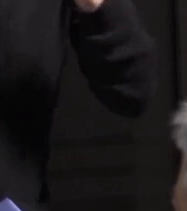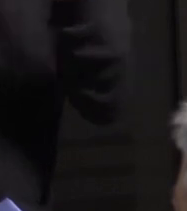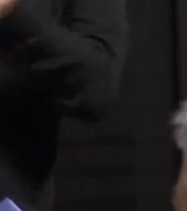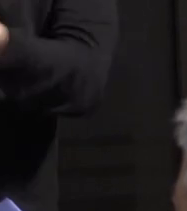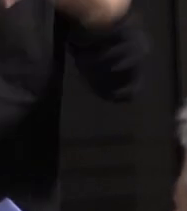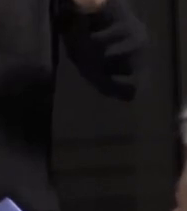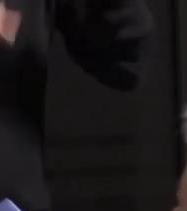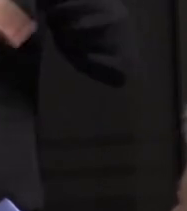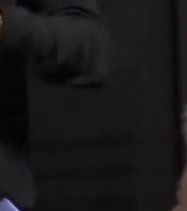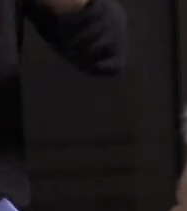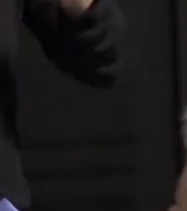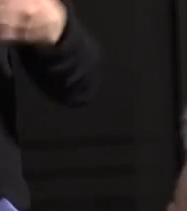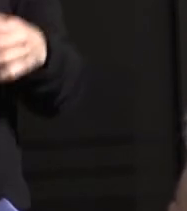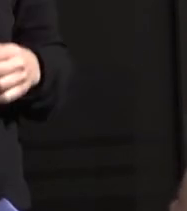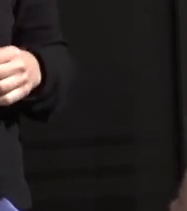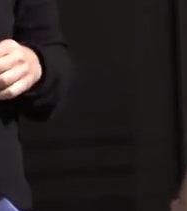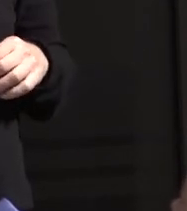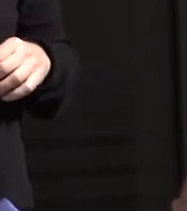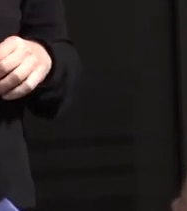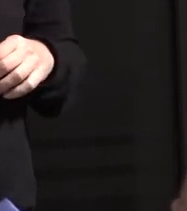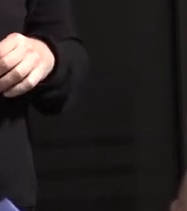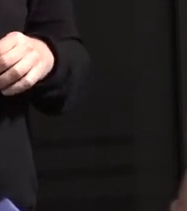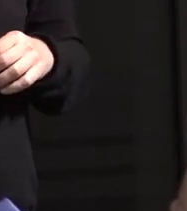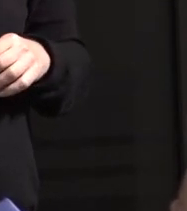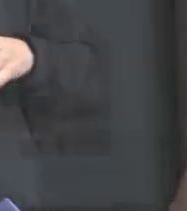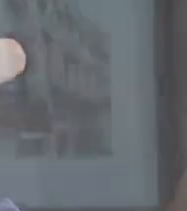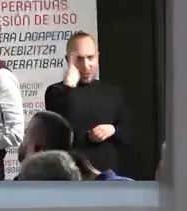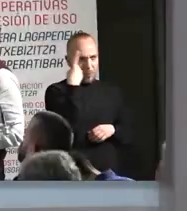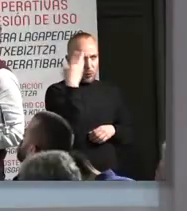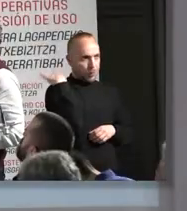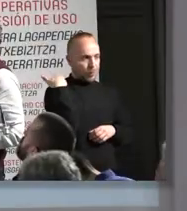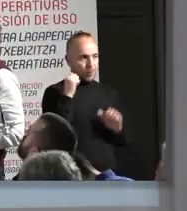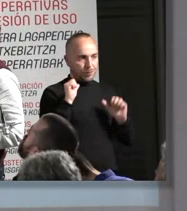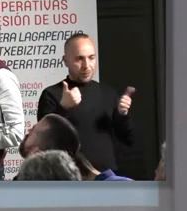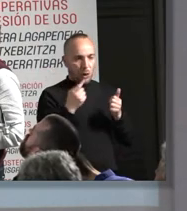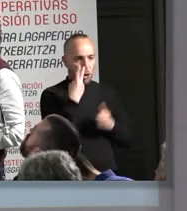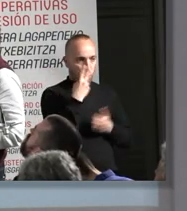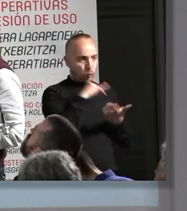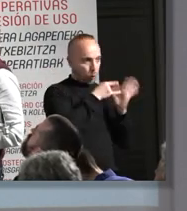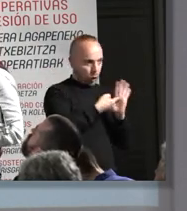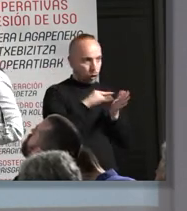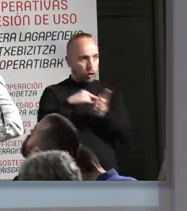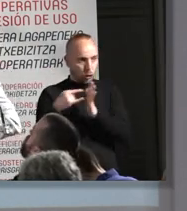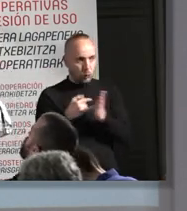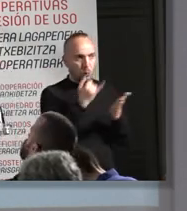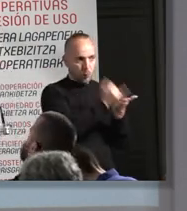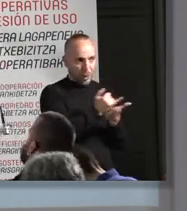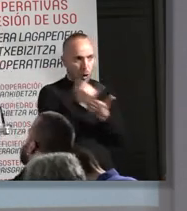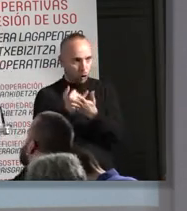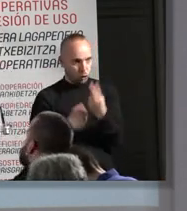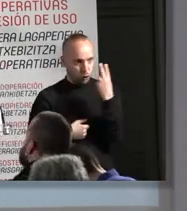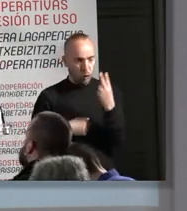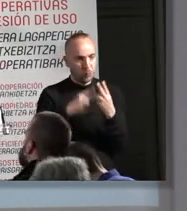entre todos y todas. Primero se empezó por dos proyectos piloto. Este es un proyecto en